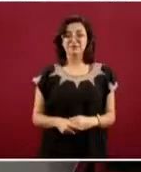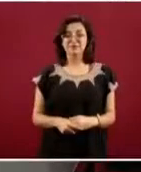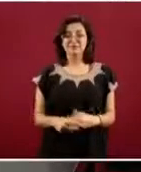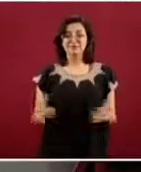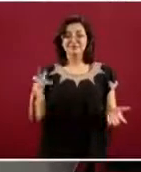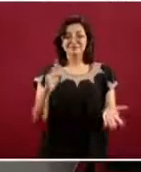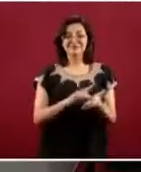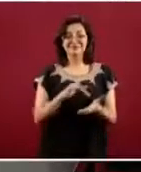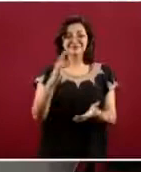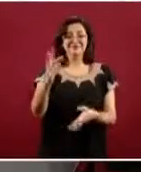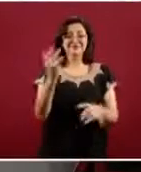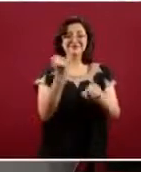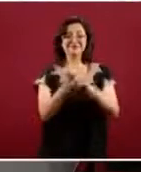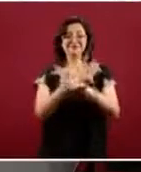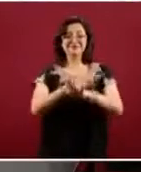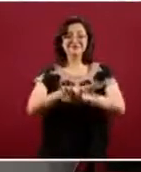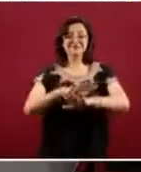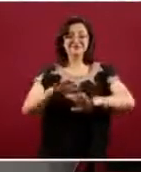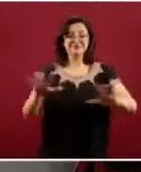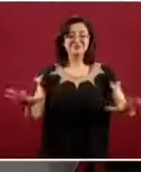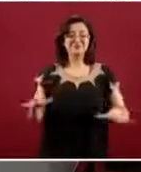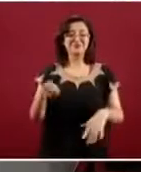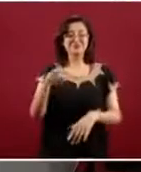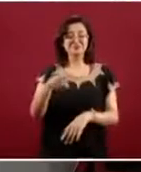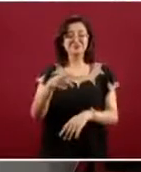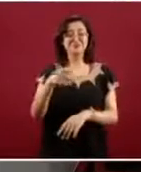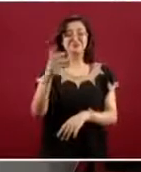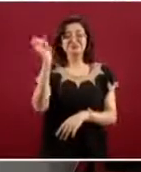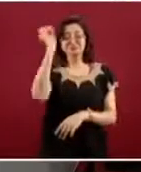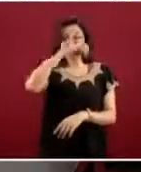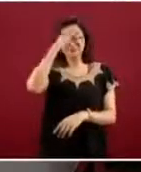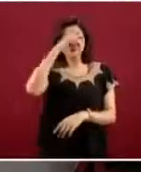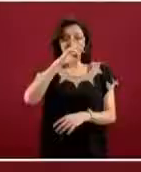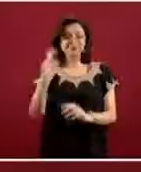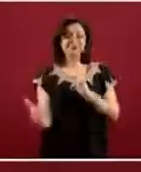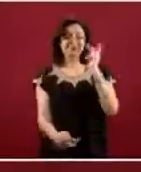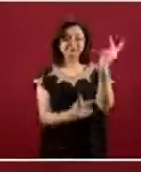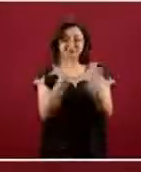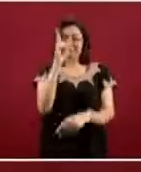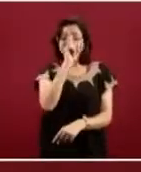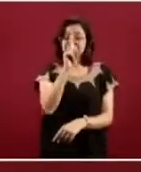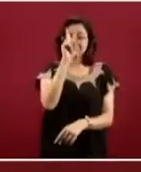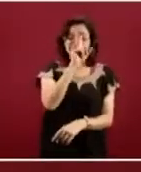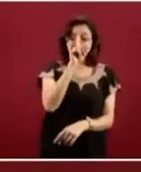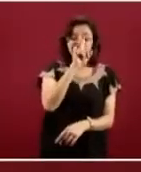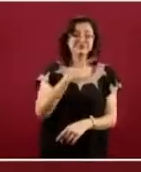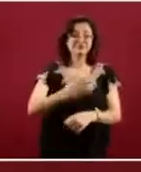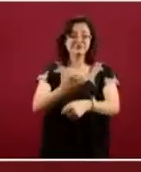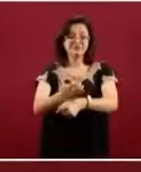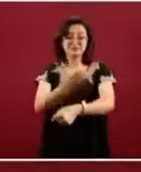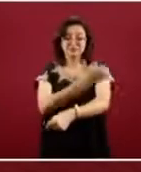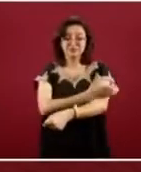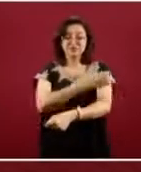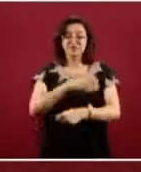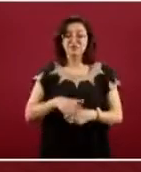Gracias por la información y los comentarios y las preguntas y sugerencias de los colegas que ha